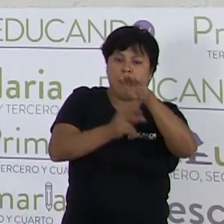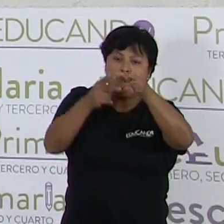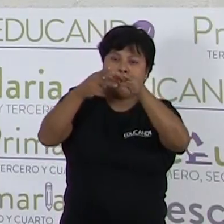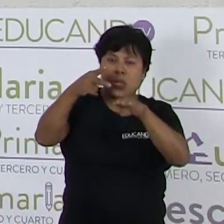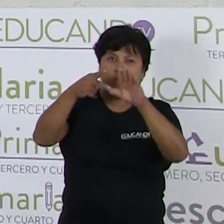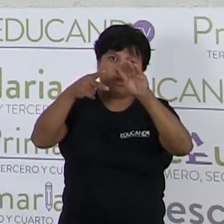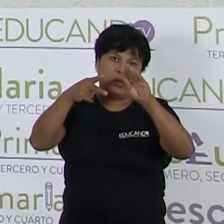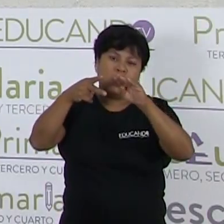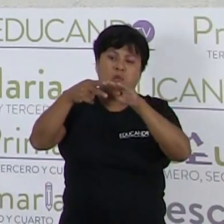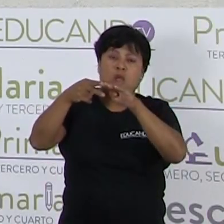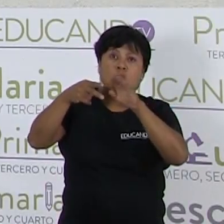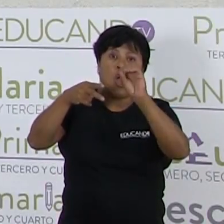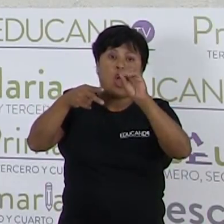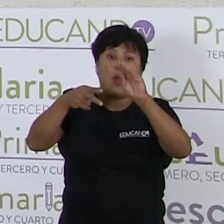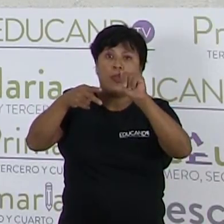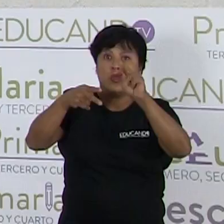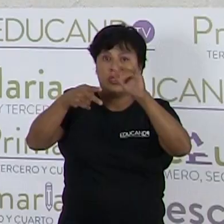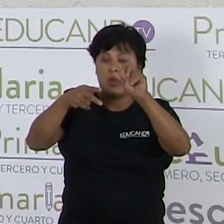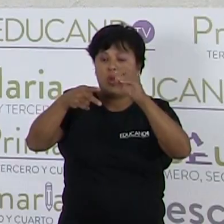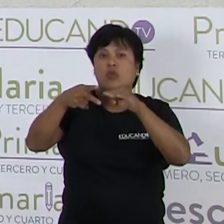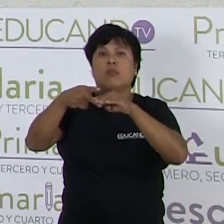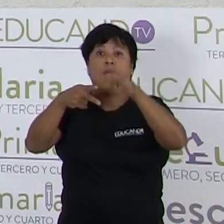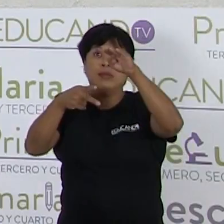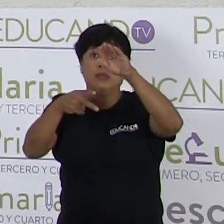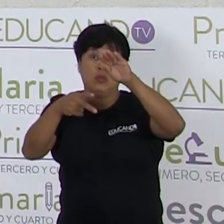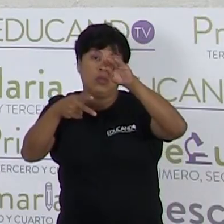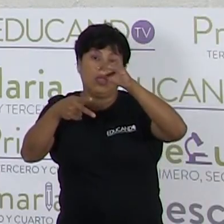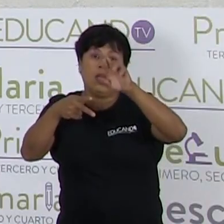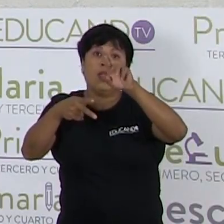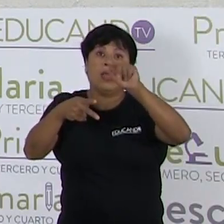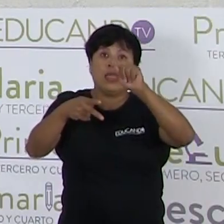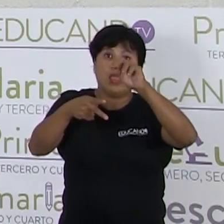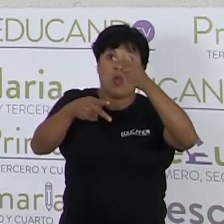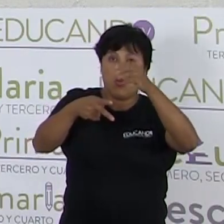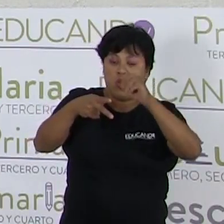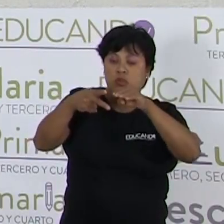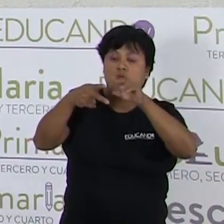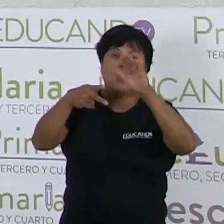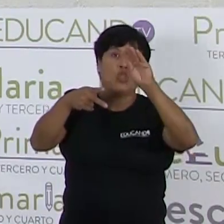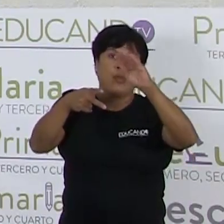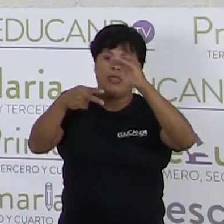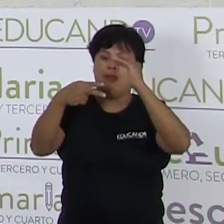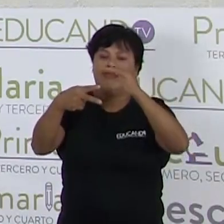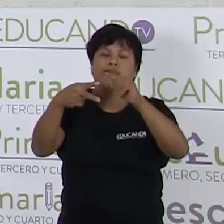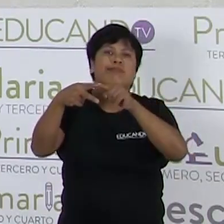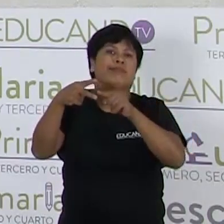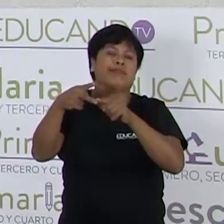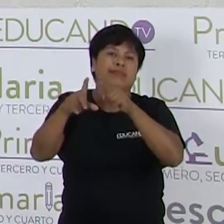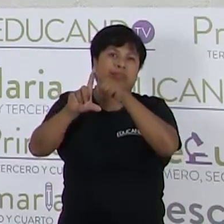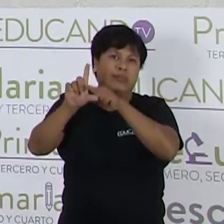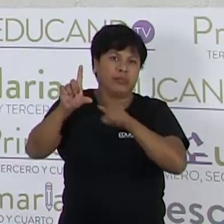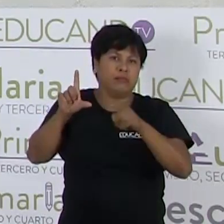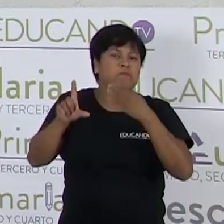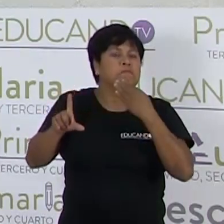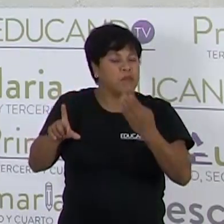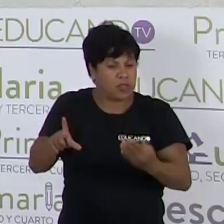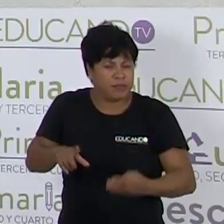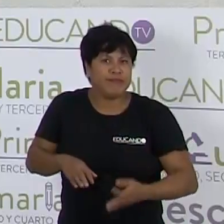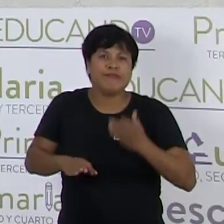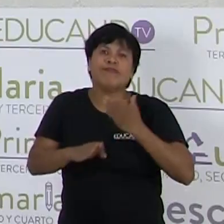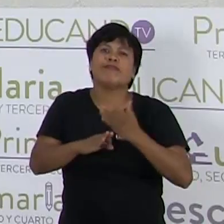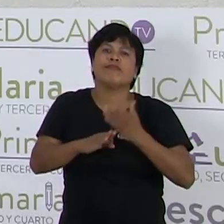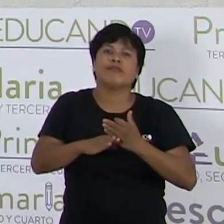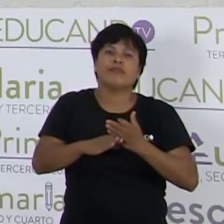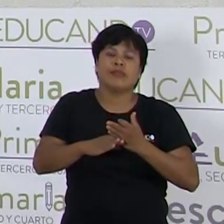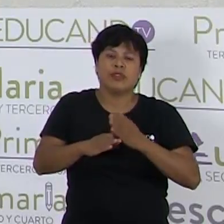grados, obtusángulos más de 90 grados y rectángulos 90 grados. Bien, con esto